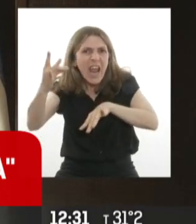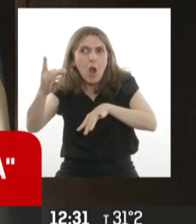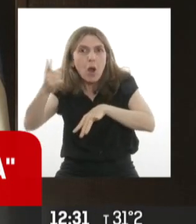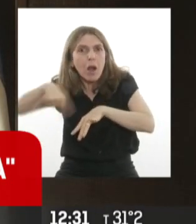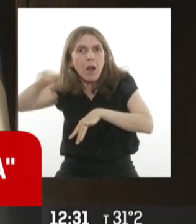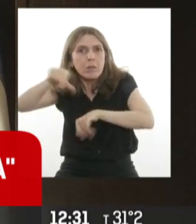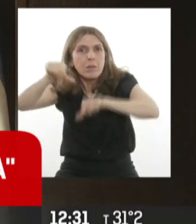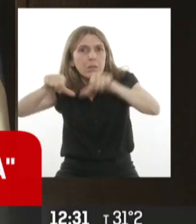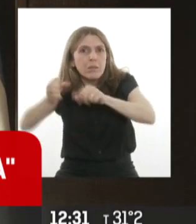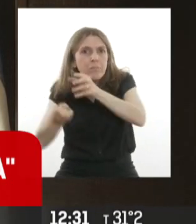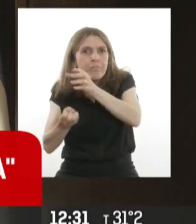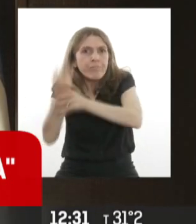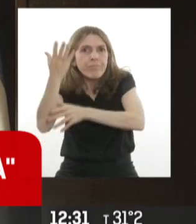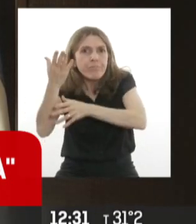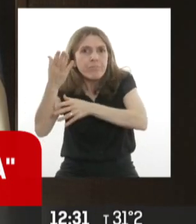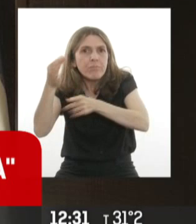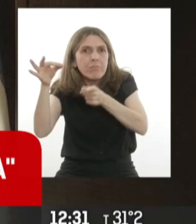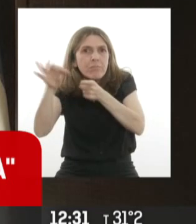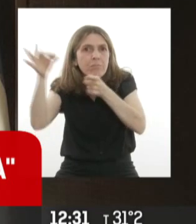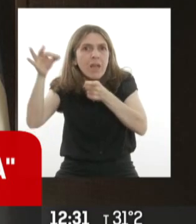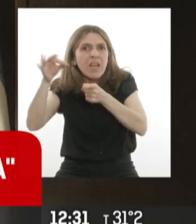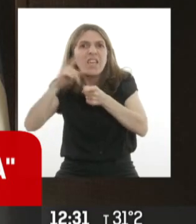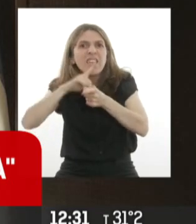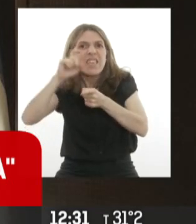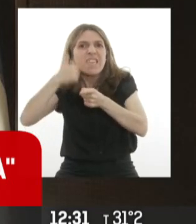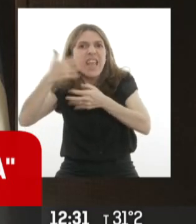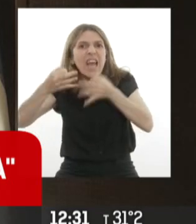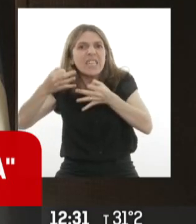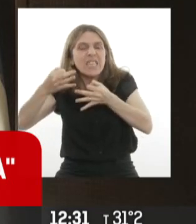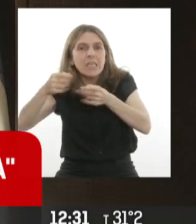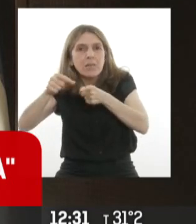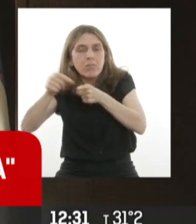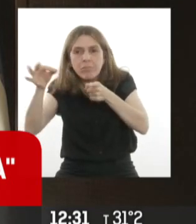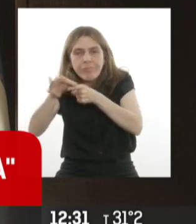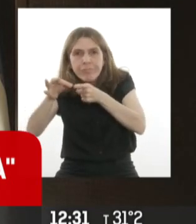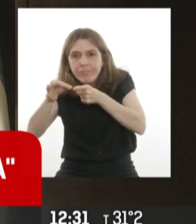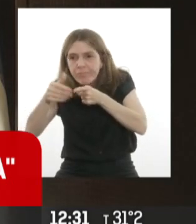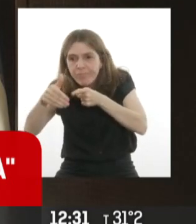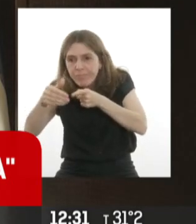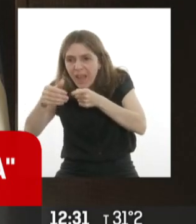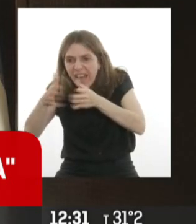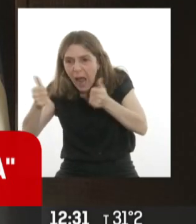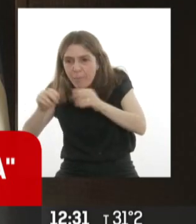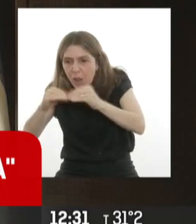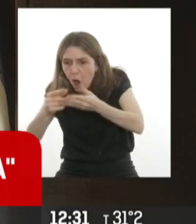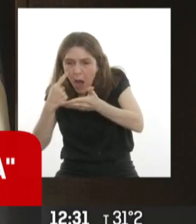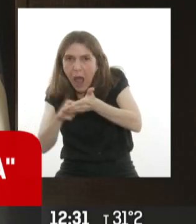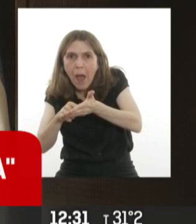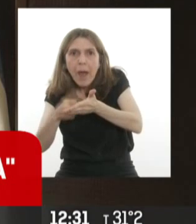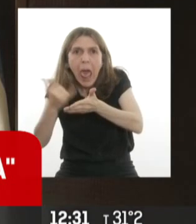rápidos para poder medir si alguien se contagiaba o no del